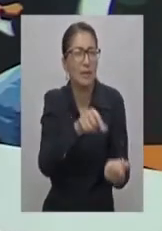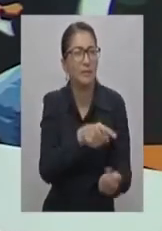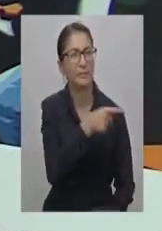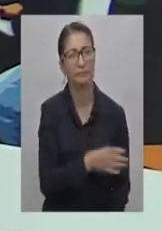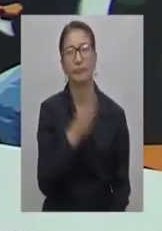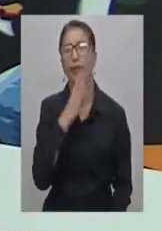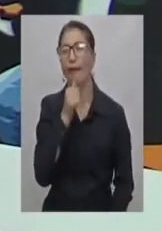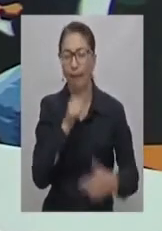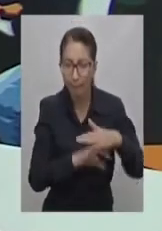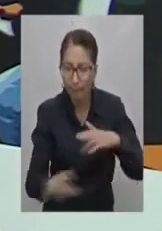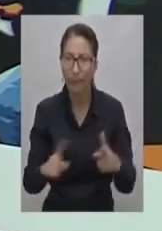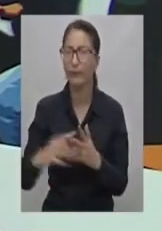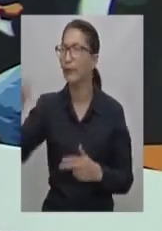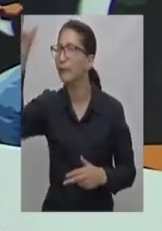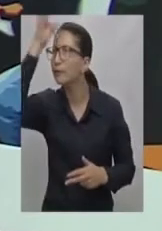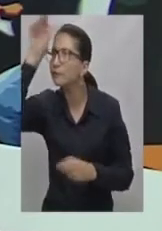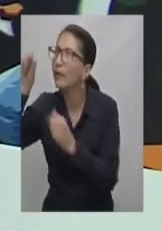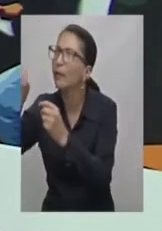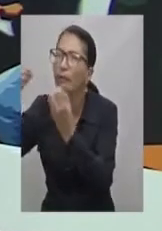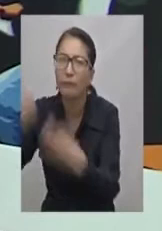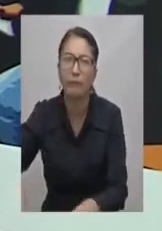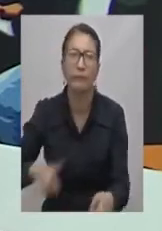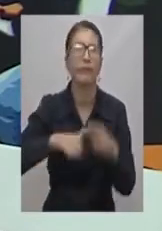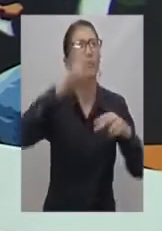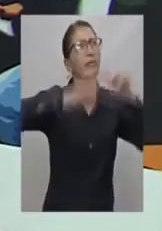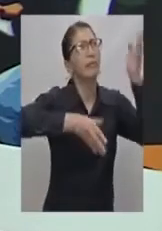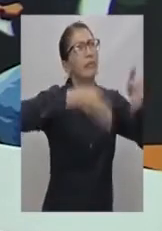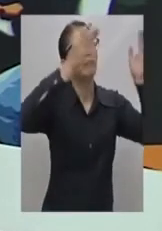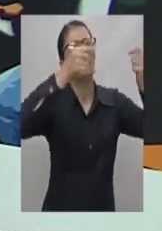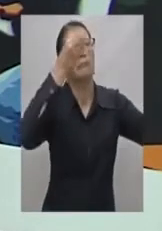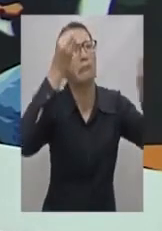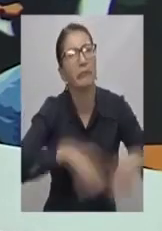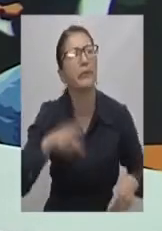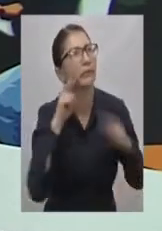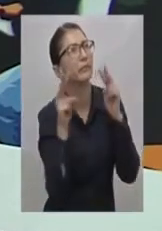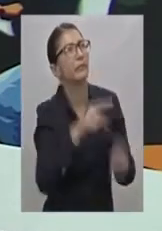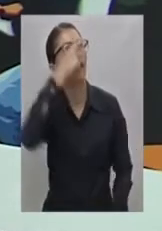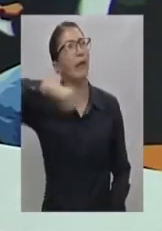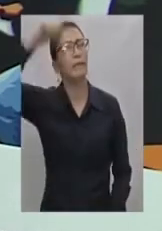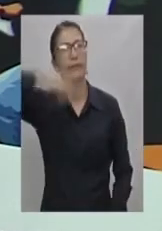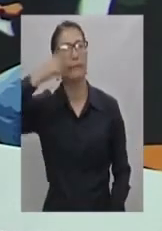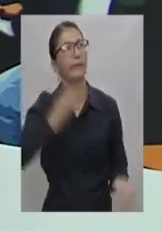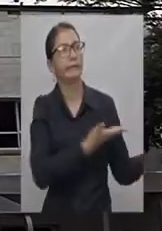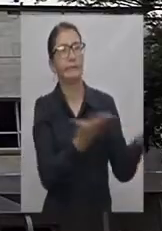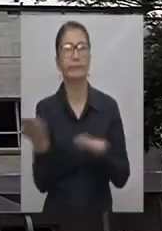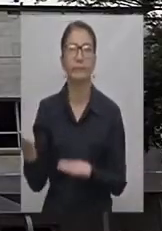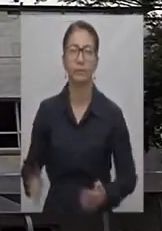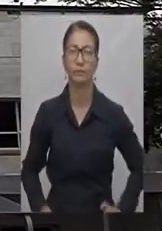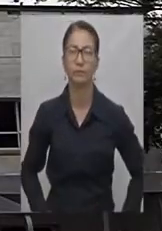pesos, acueductos, hospitales y obras de infraestructura que hoy están convertidos en verdaderos elefantes